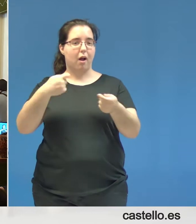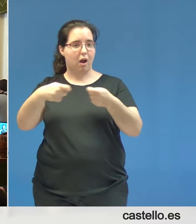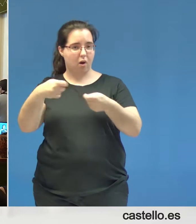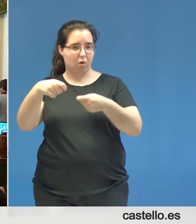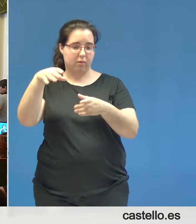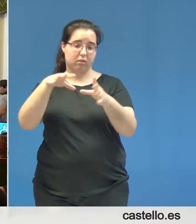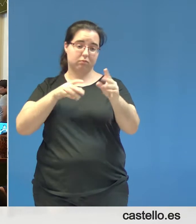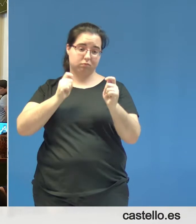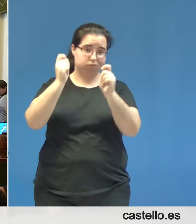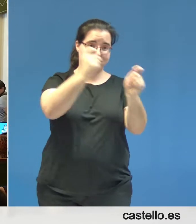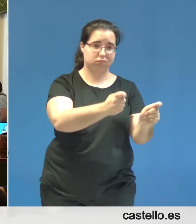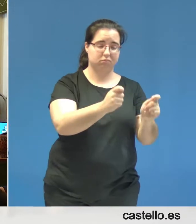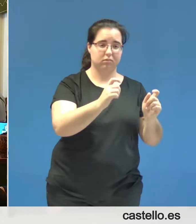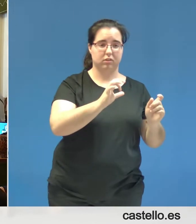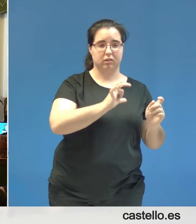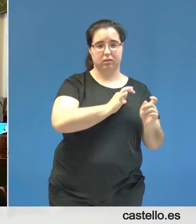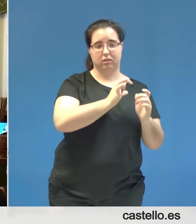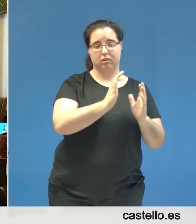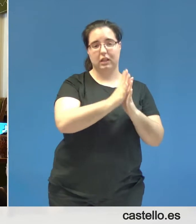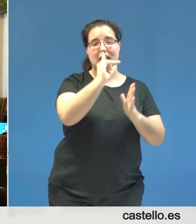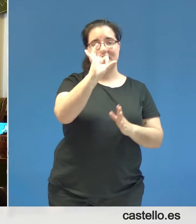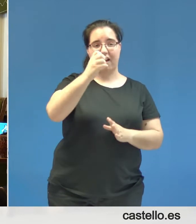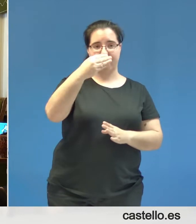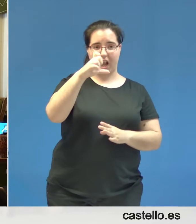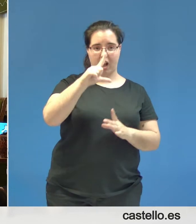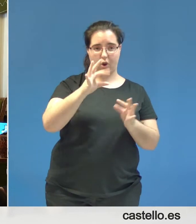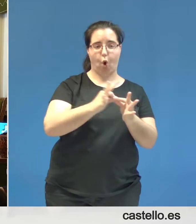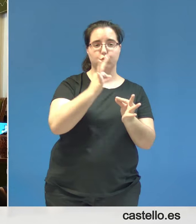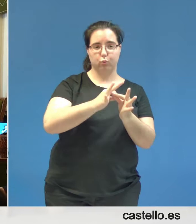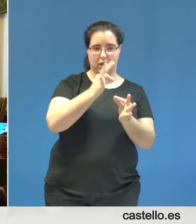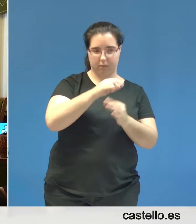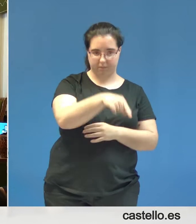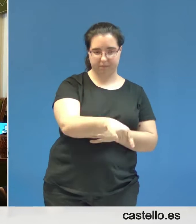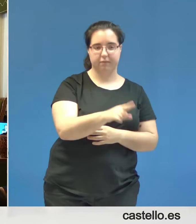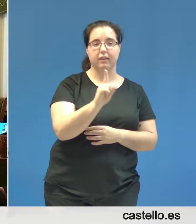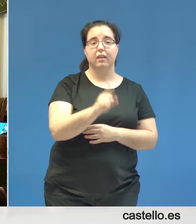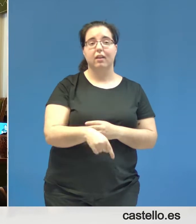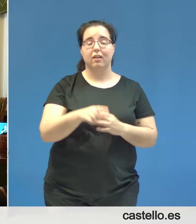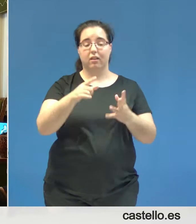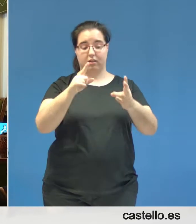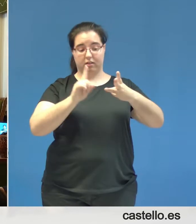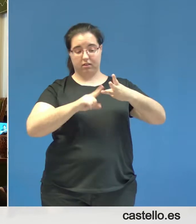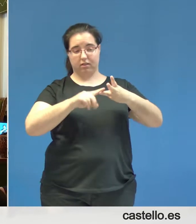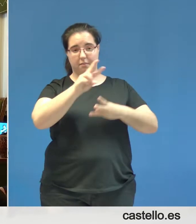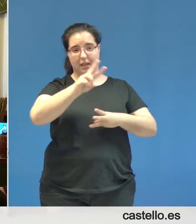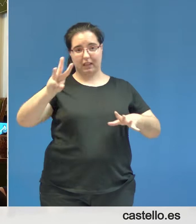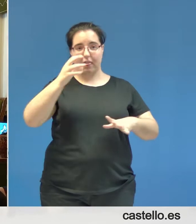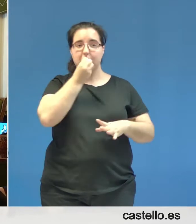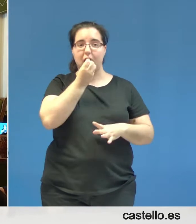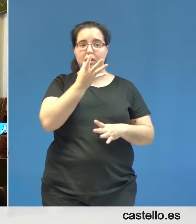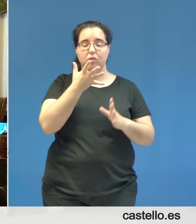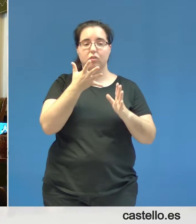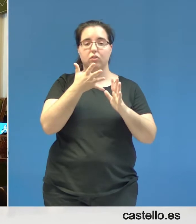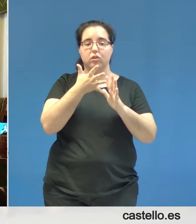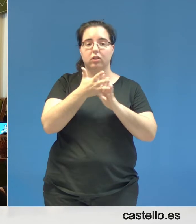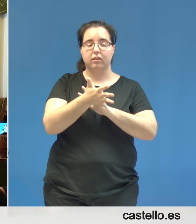Isabel Costumero Martí. Y decreto 4679-2019, de fecha 23 de mayo, por el cual se revoca la designación de